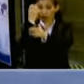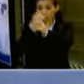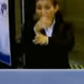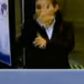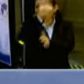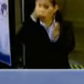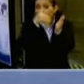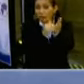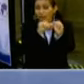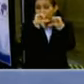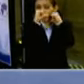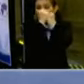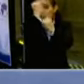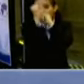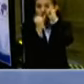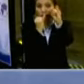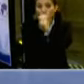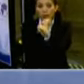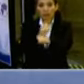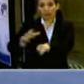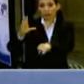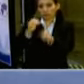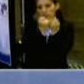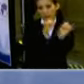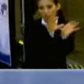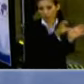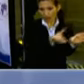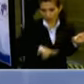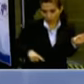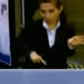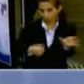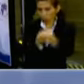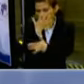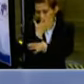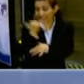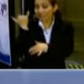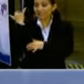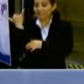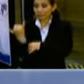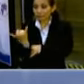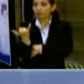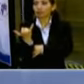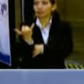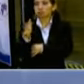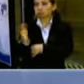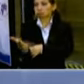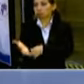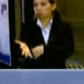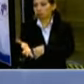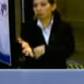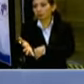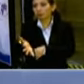5,000 organizaciones internacionales no gubernamentales nuevas y cerca